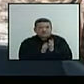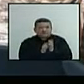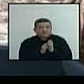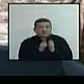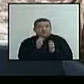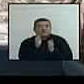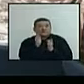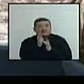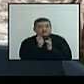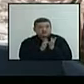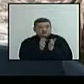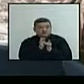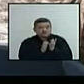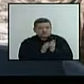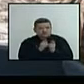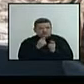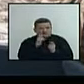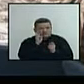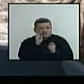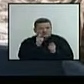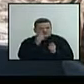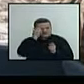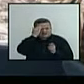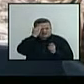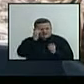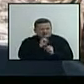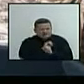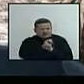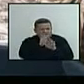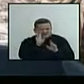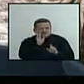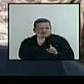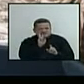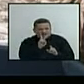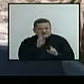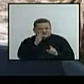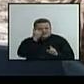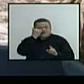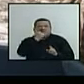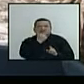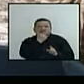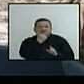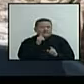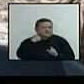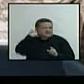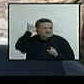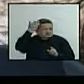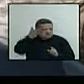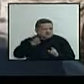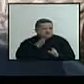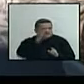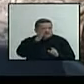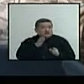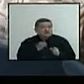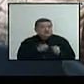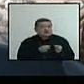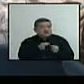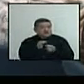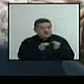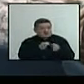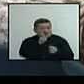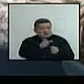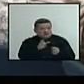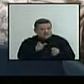tiene una gran claridad sobre lo que viene y lo explica a sus oyentes valiéndose del